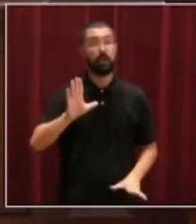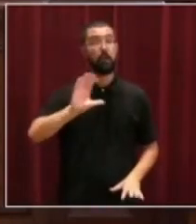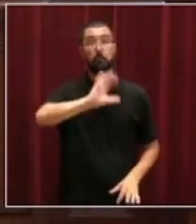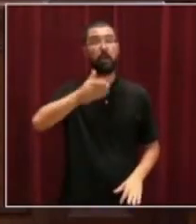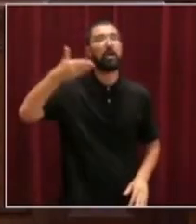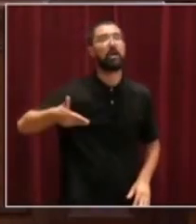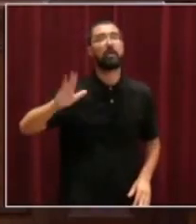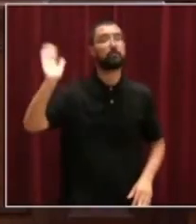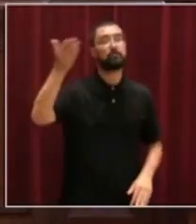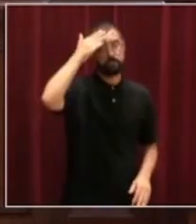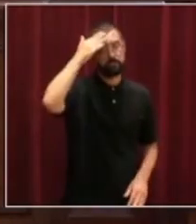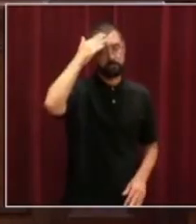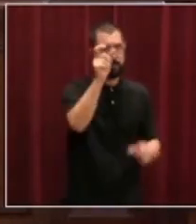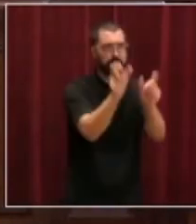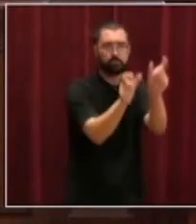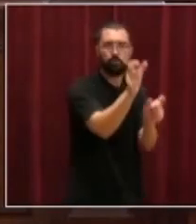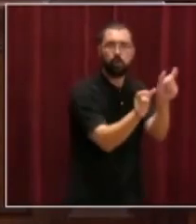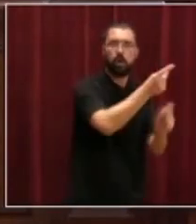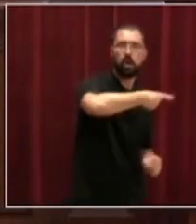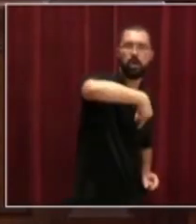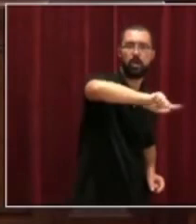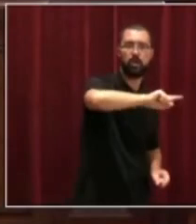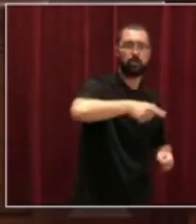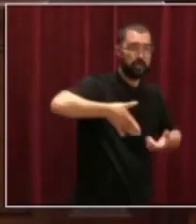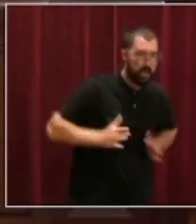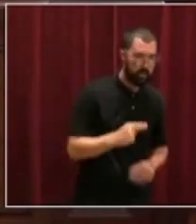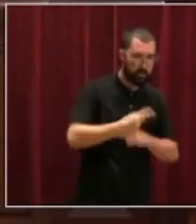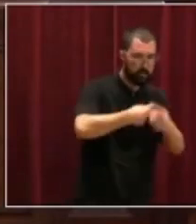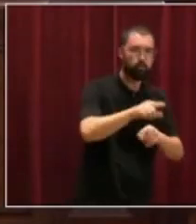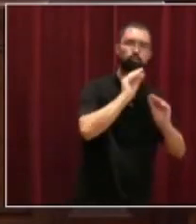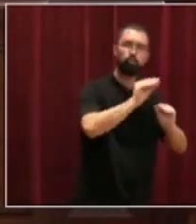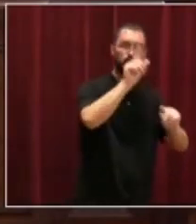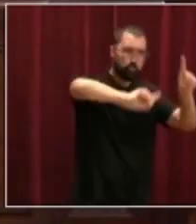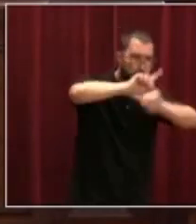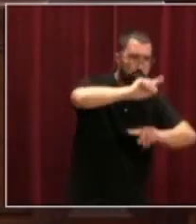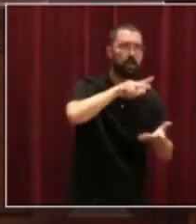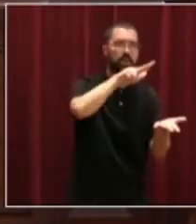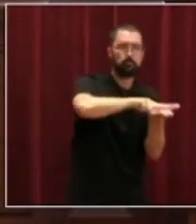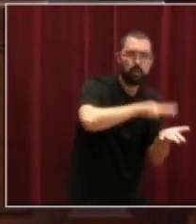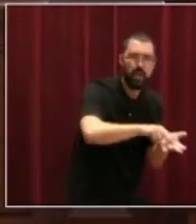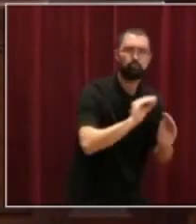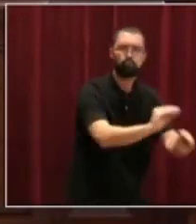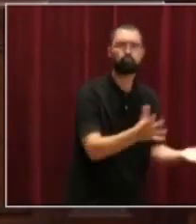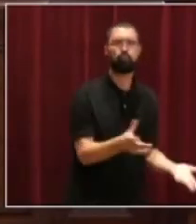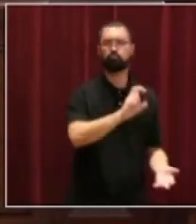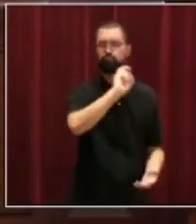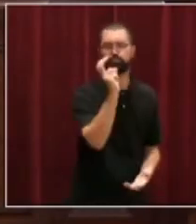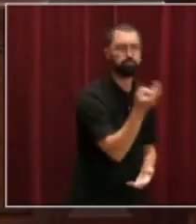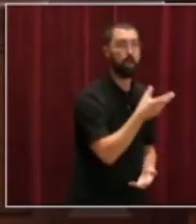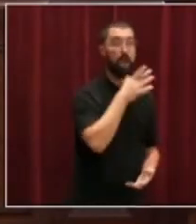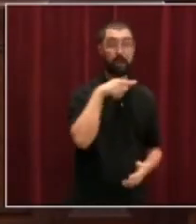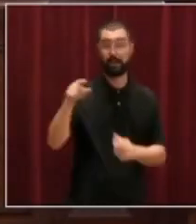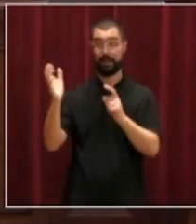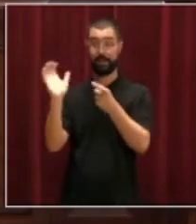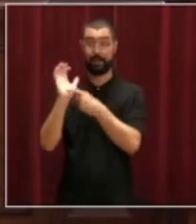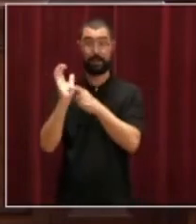son los menorquines sus hijos sus problemas sus hipotecas han convertido la ley